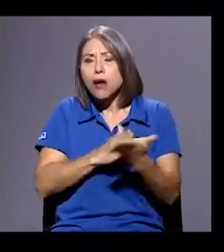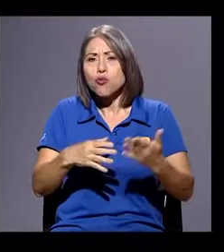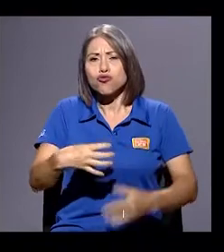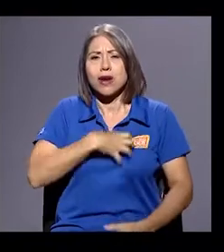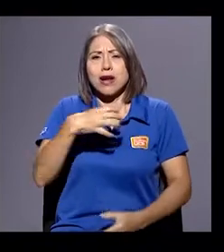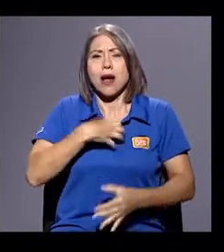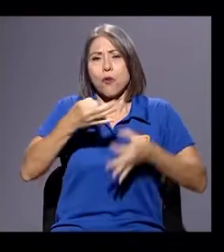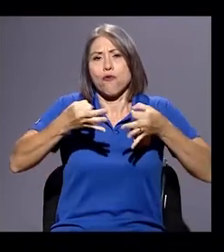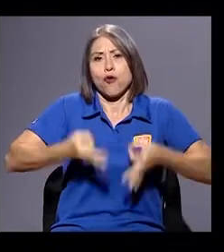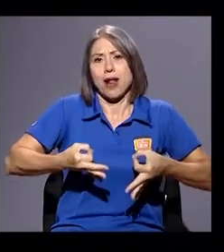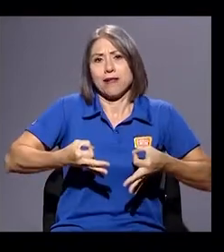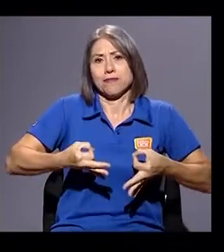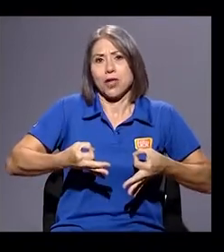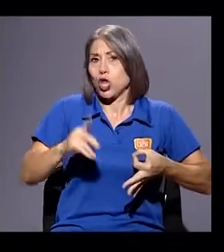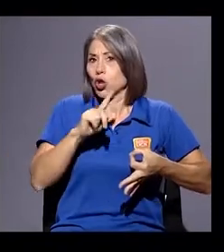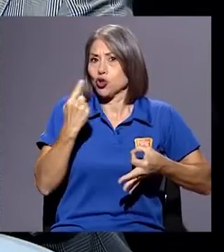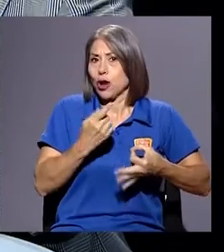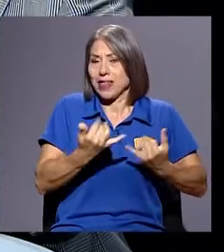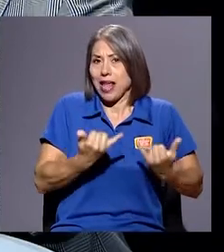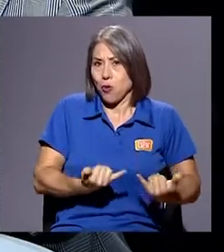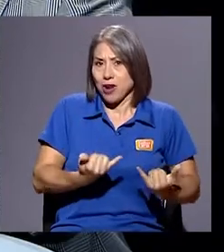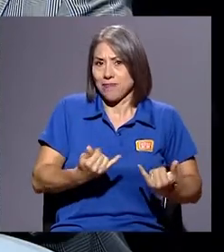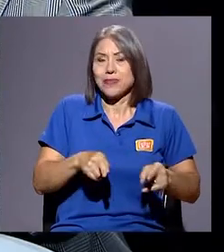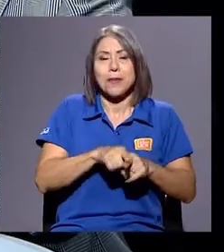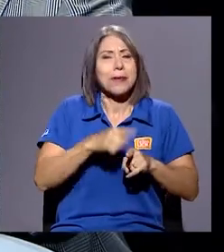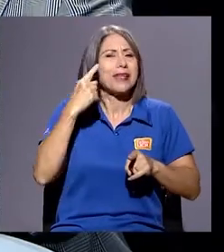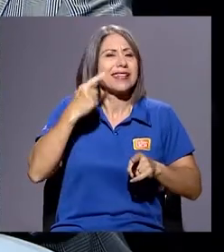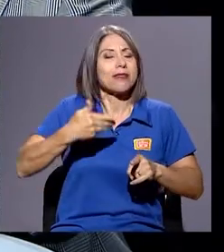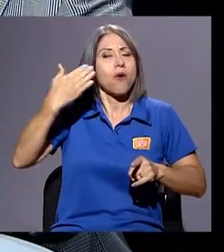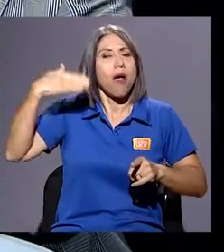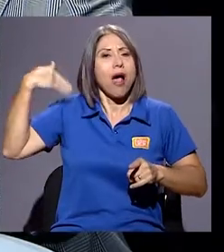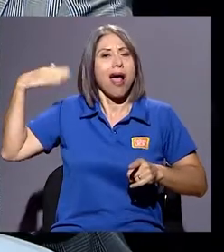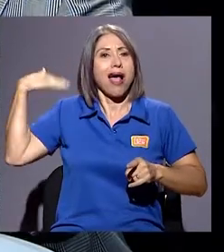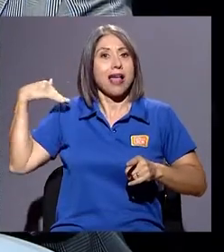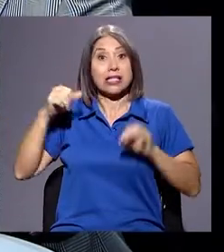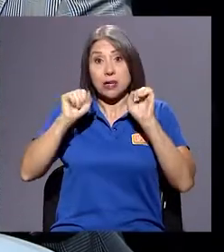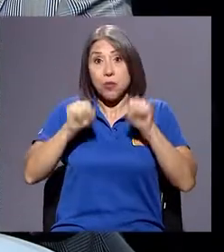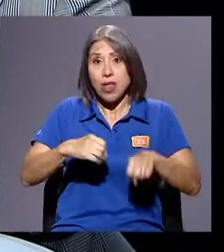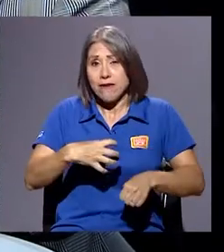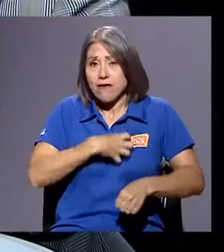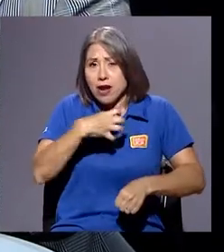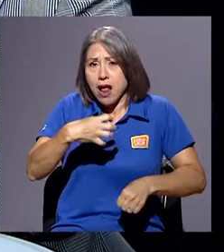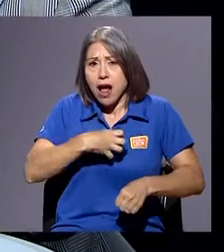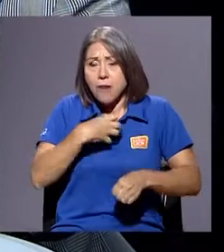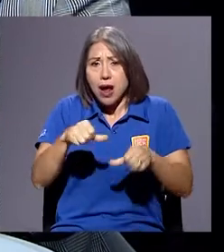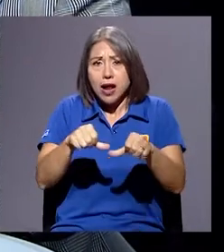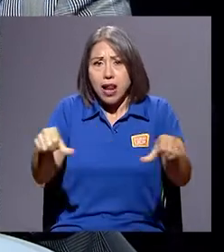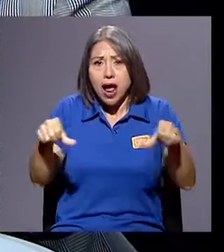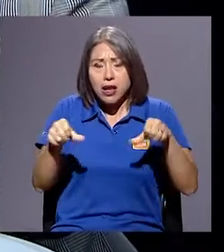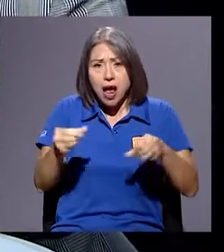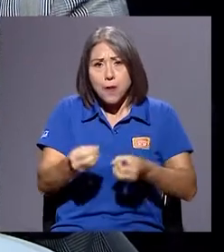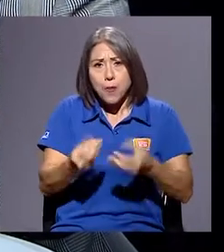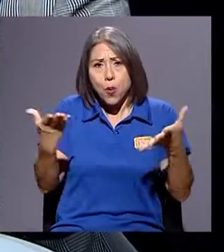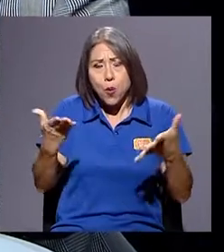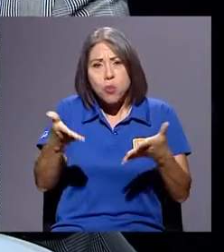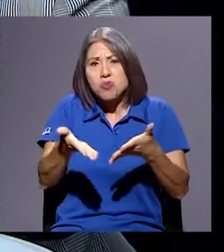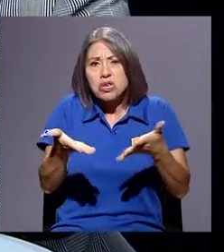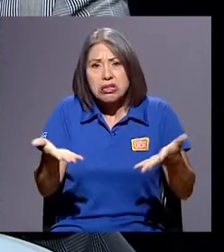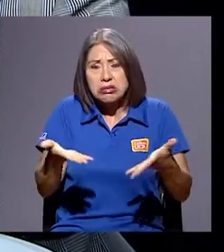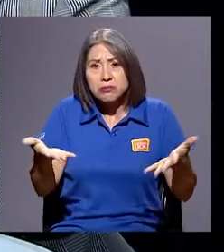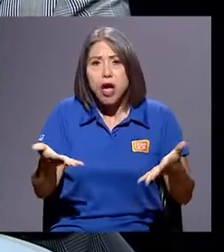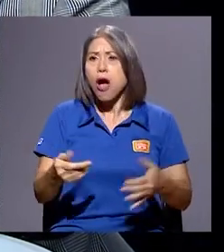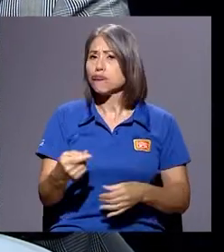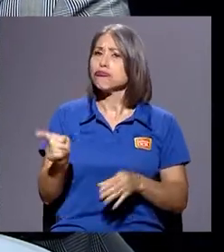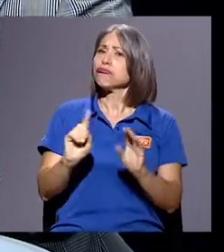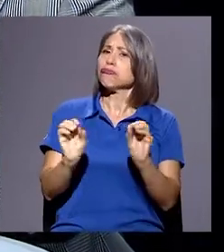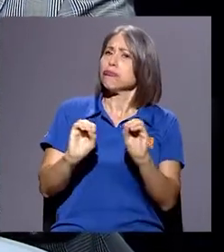sino históricamente al sector estatal? Sí. En énfasis. Sí, no me compromete en